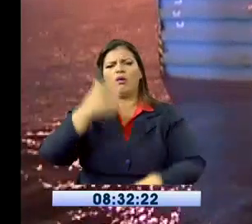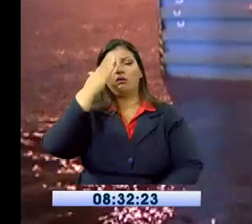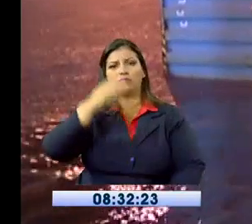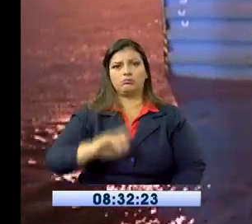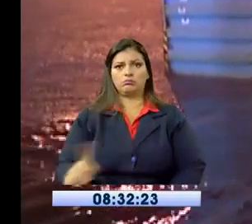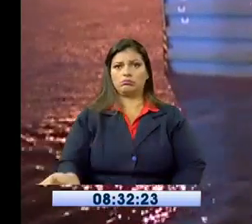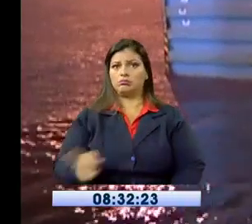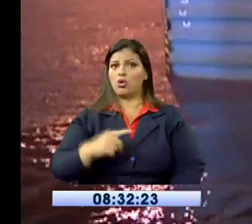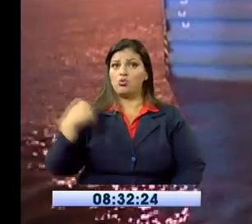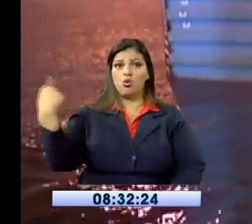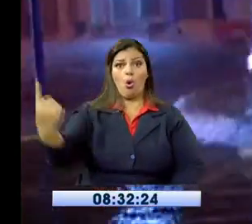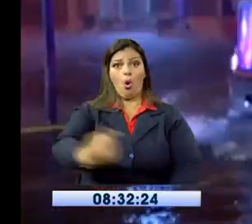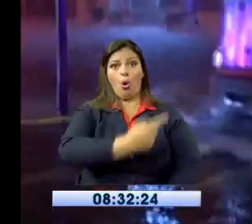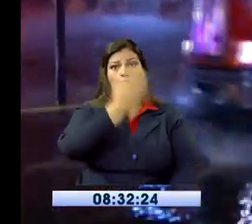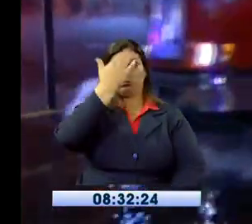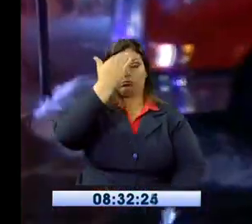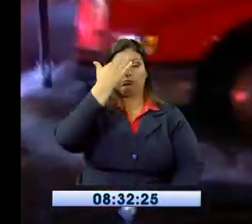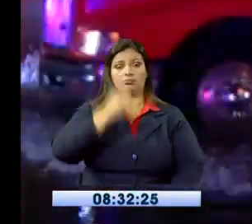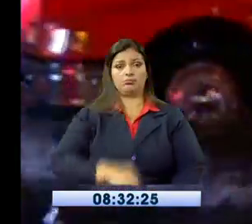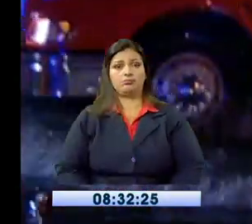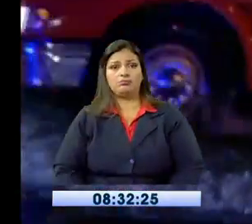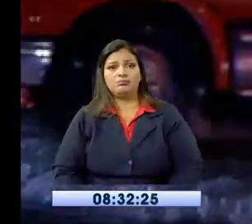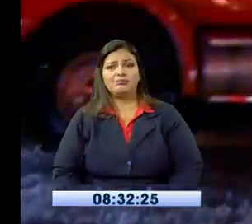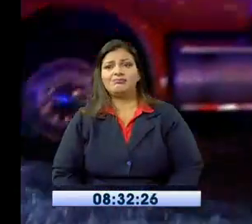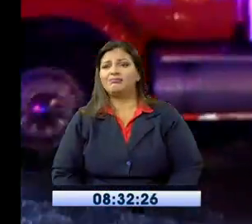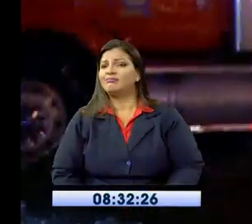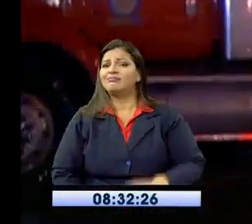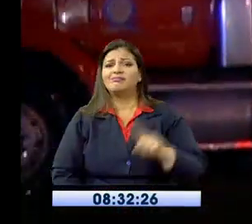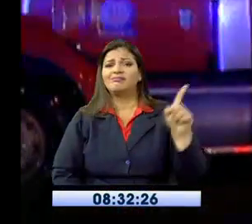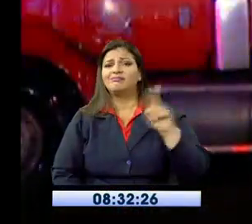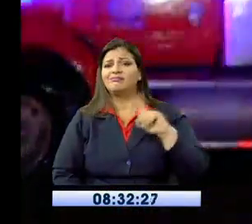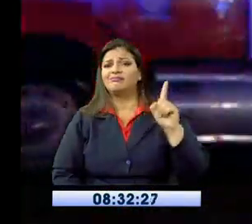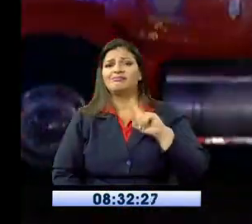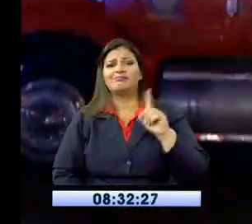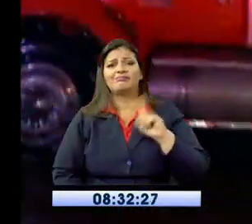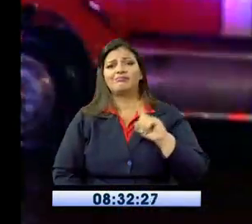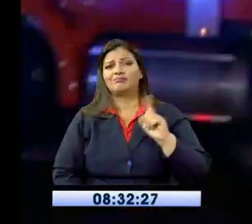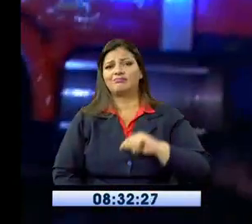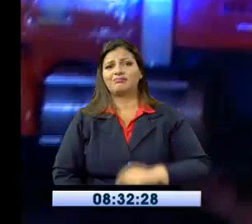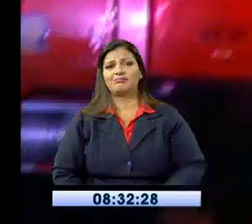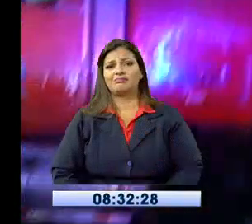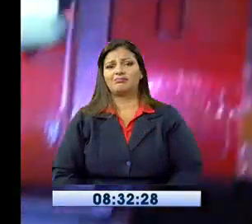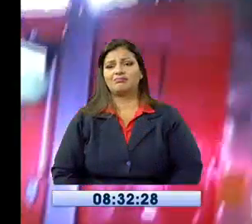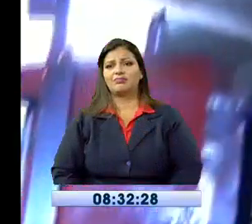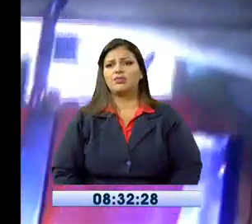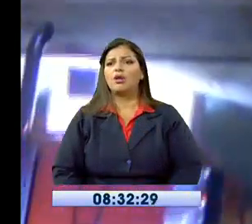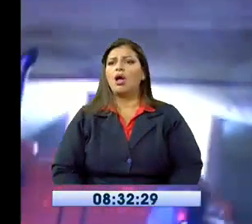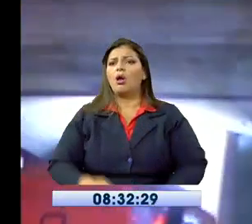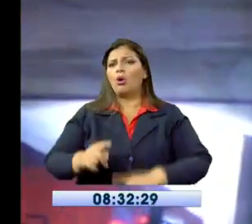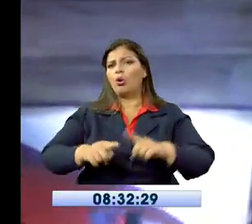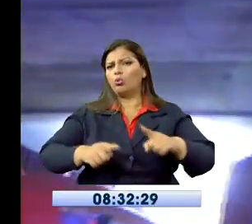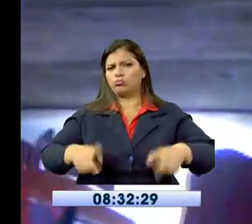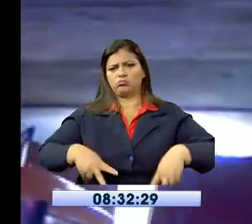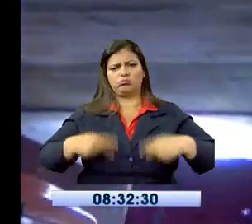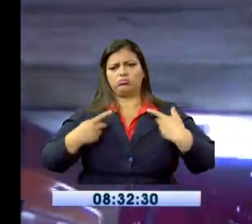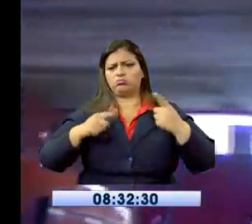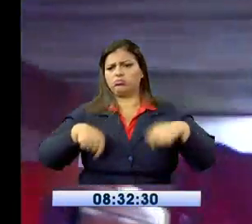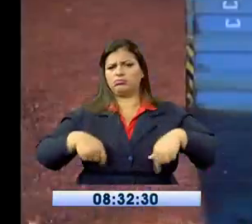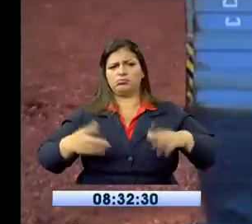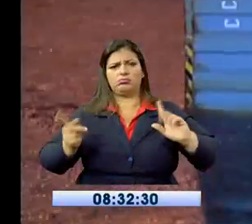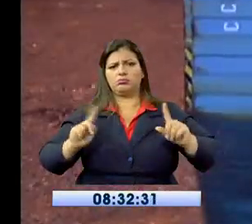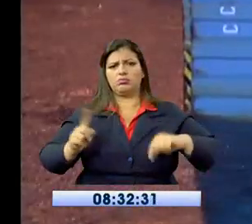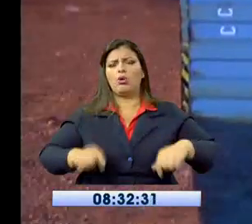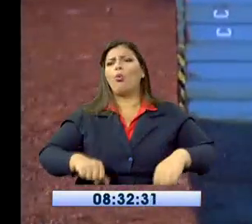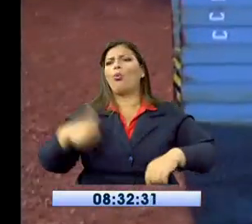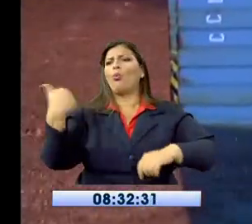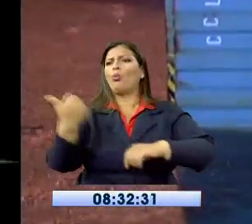elevados. Todo el mundo que llega aquí tiene que conocer. Llega por avión, pero tiene que conocer todas las calles de la ciudad. Viene de otras partes y tiene que conocer las calles de la ciudad. Apenas llega a